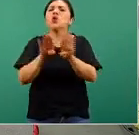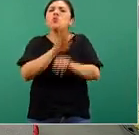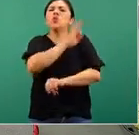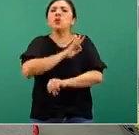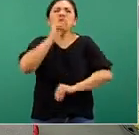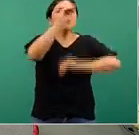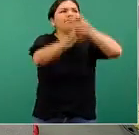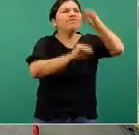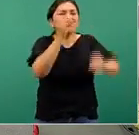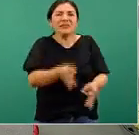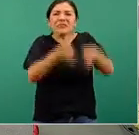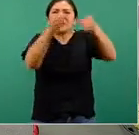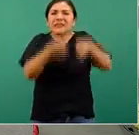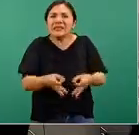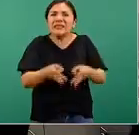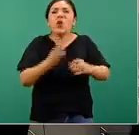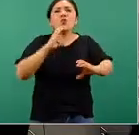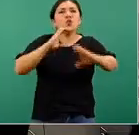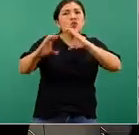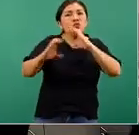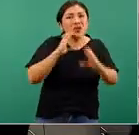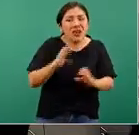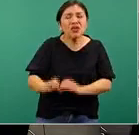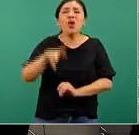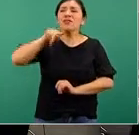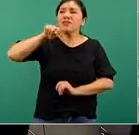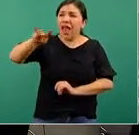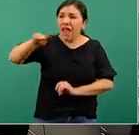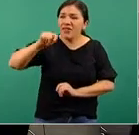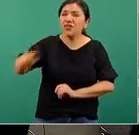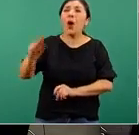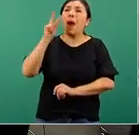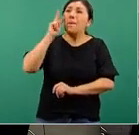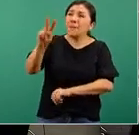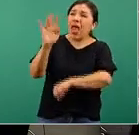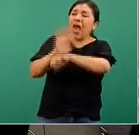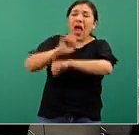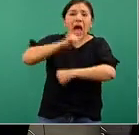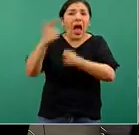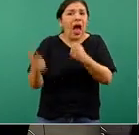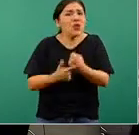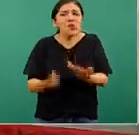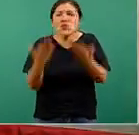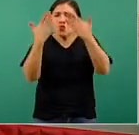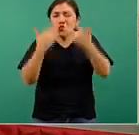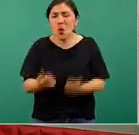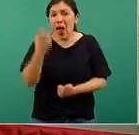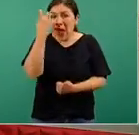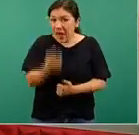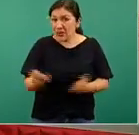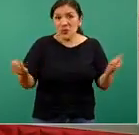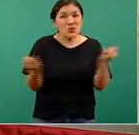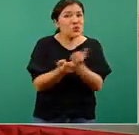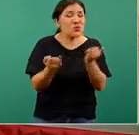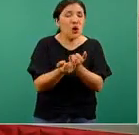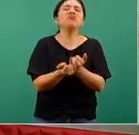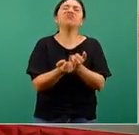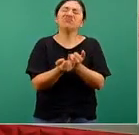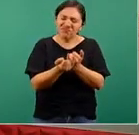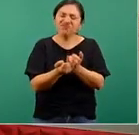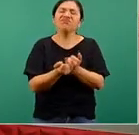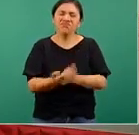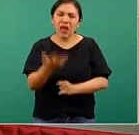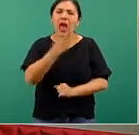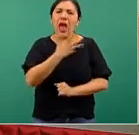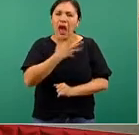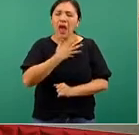infraestructura física, las comunicaciones, las telecomunicaciones. Desde luego, hay una enorme capacidad